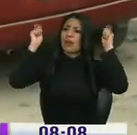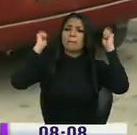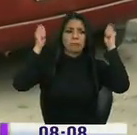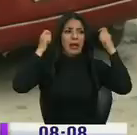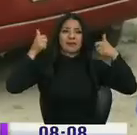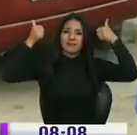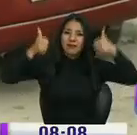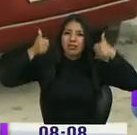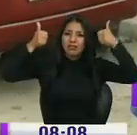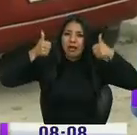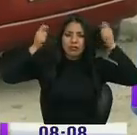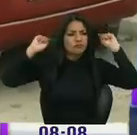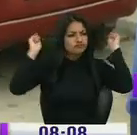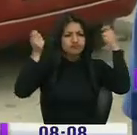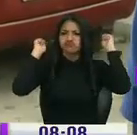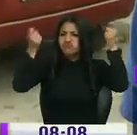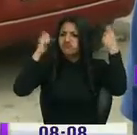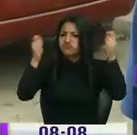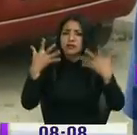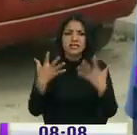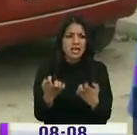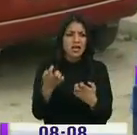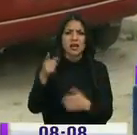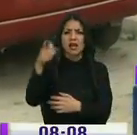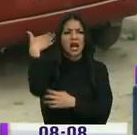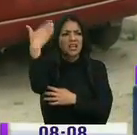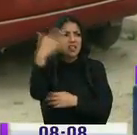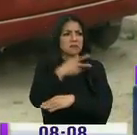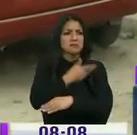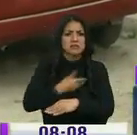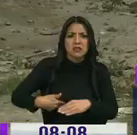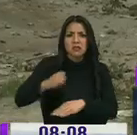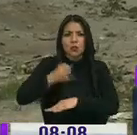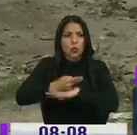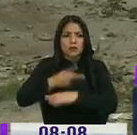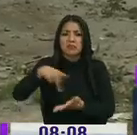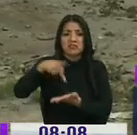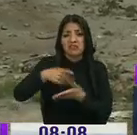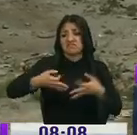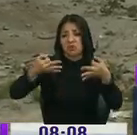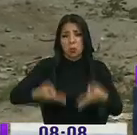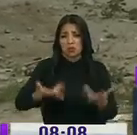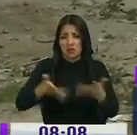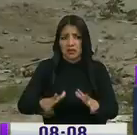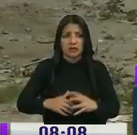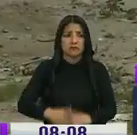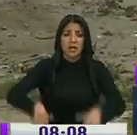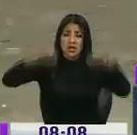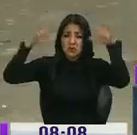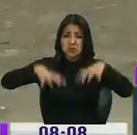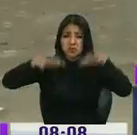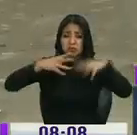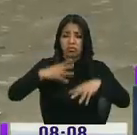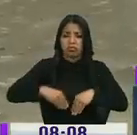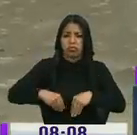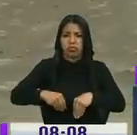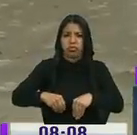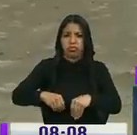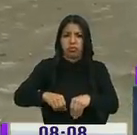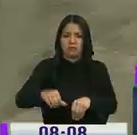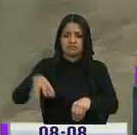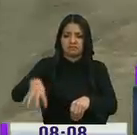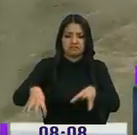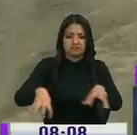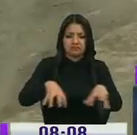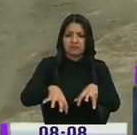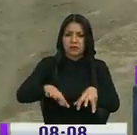los señores quienes el alcalde los presidentes pero nunca han cumplido nada vez luego de cada aguacero la calle se llena de lodo y montículos de tierra